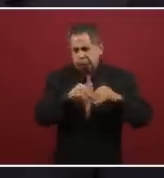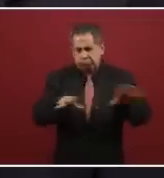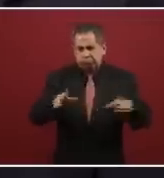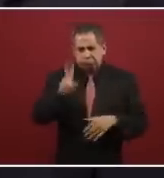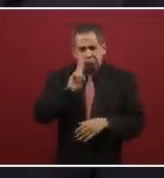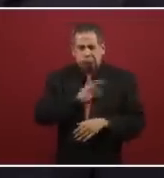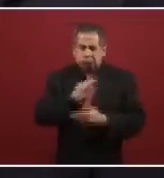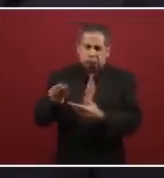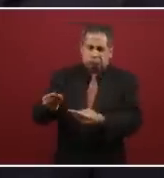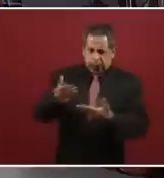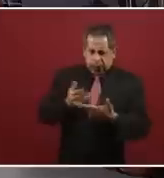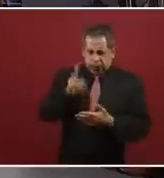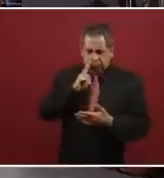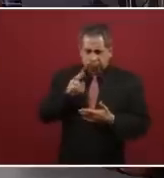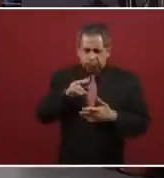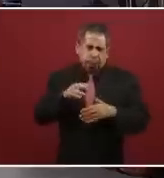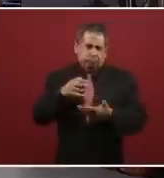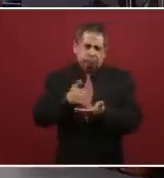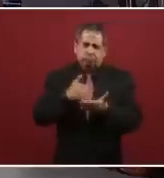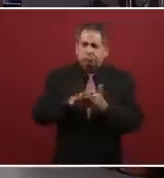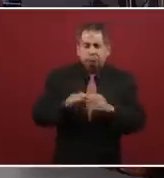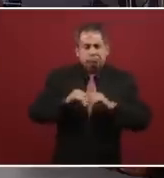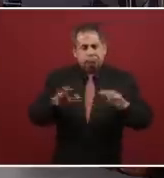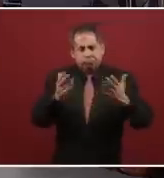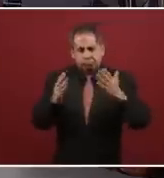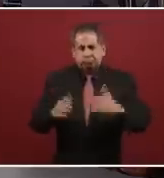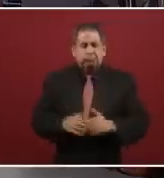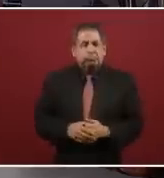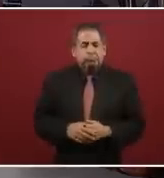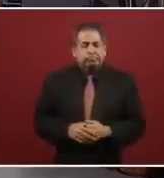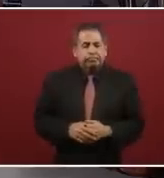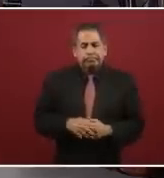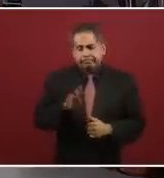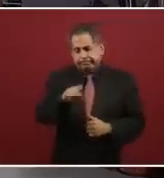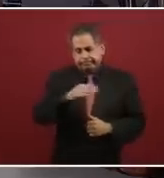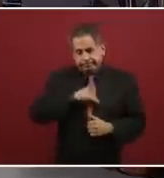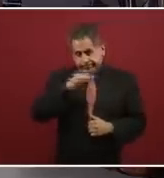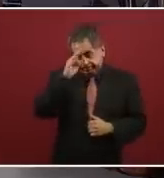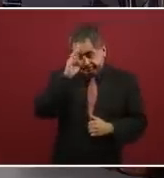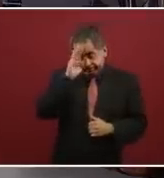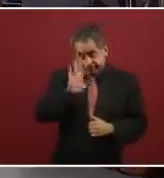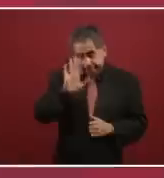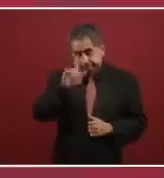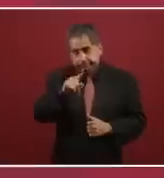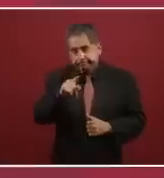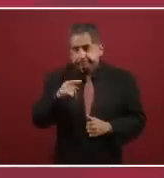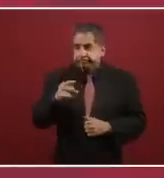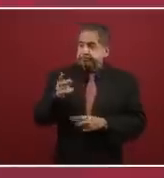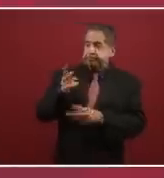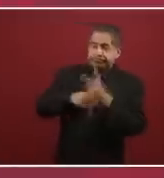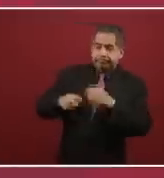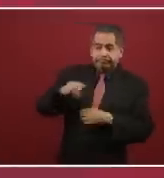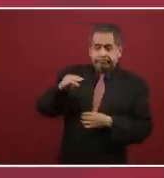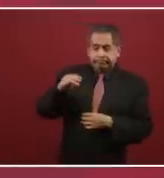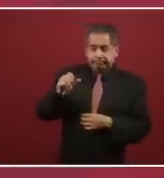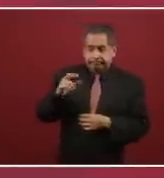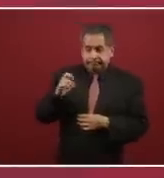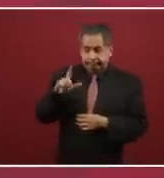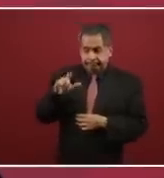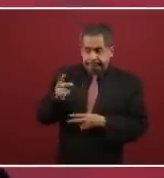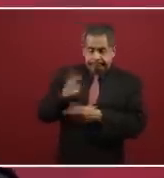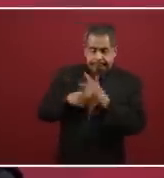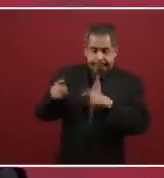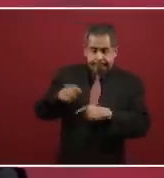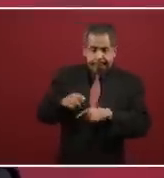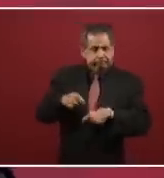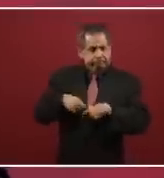nos pueden ofrecer esas cifras para que nosotros las podamos comparar. ¿Qué les parece si cuando regrese Marcelo